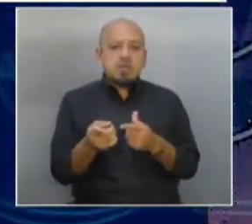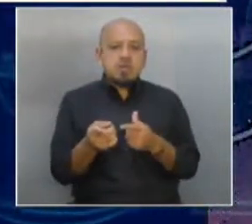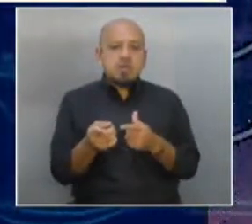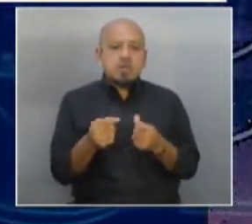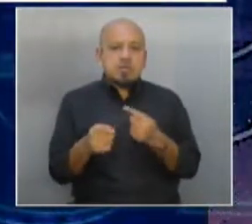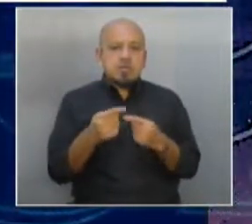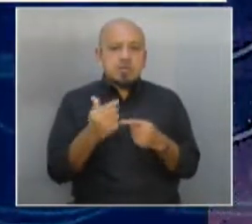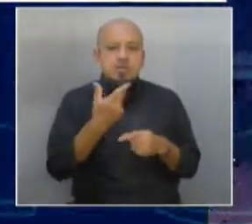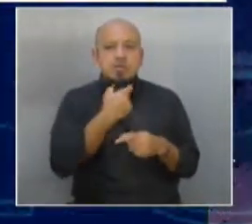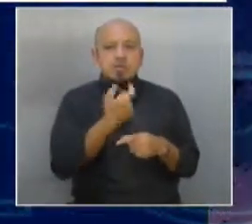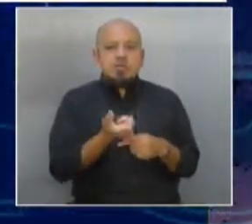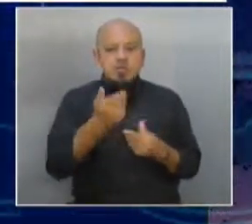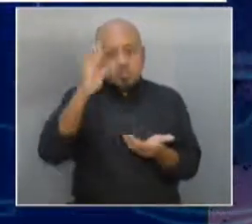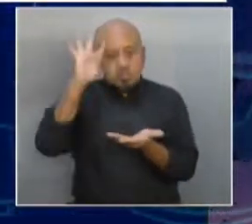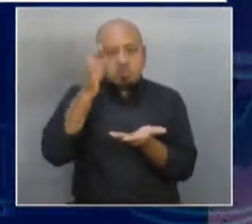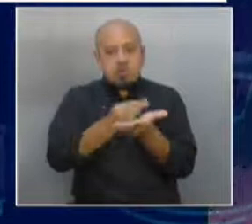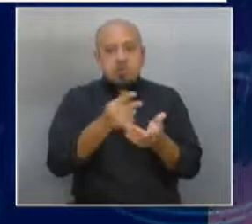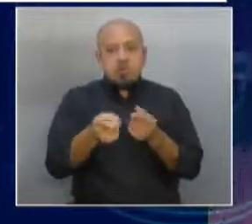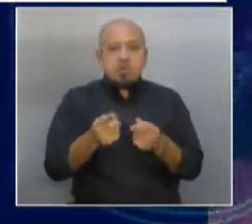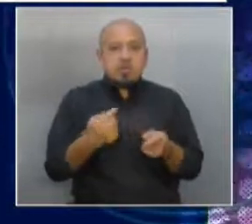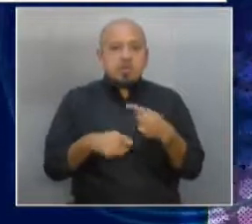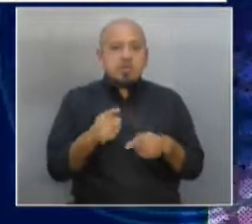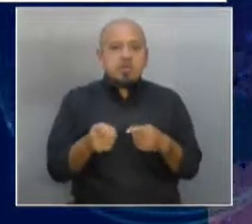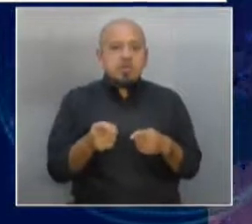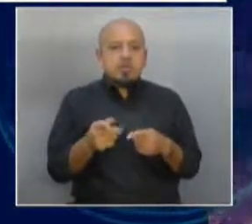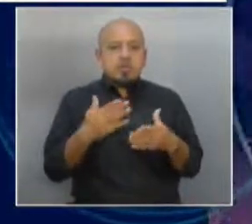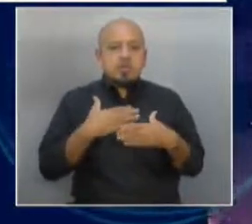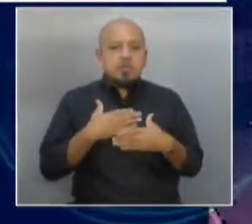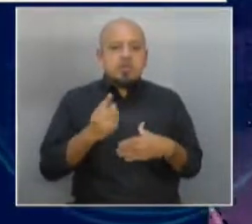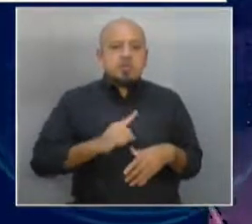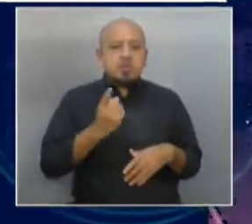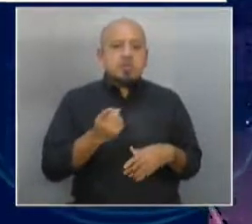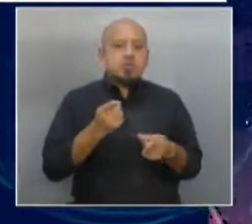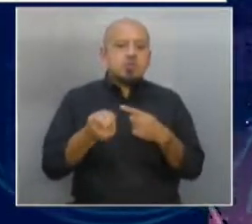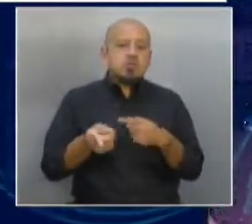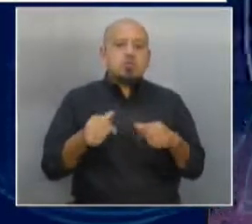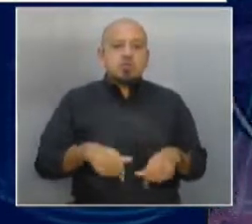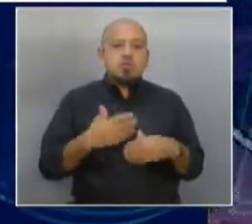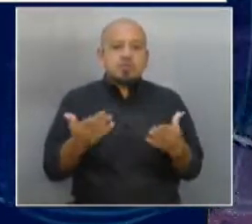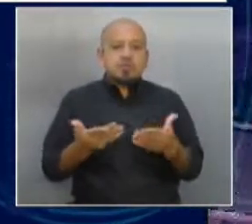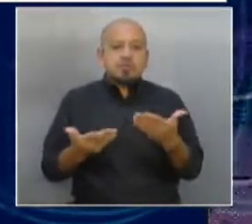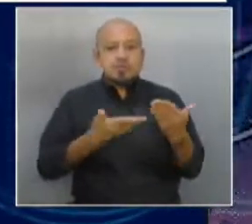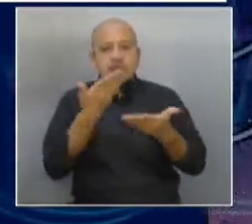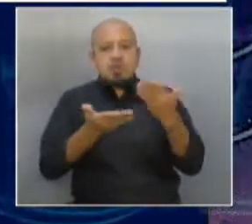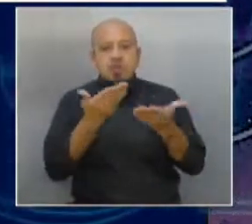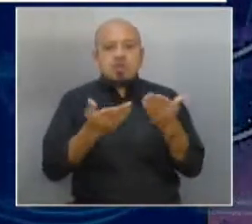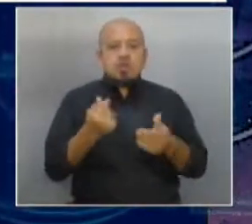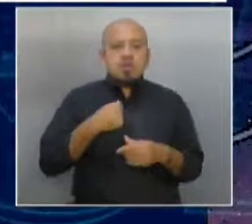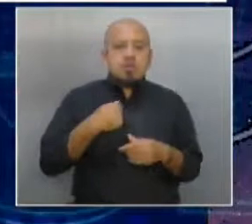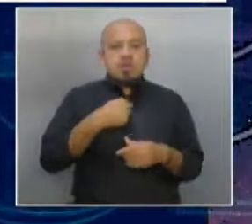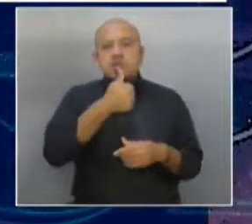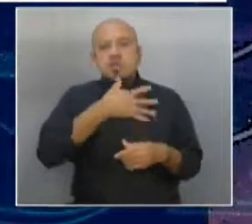es la voz del pueblo. Y estamos orgullosos de ellos, que en la retirada nos cantan a nosotros la